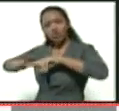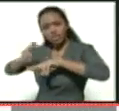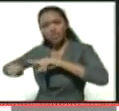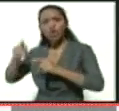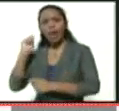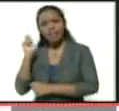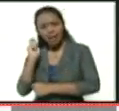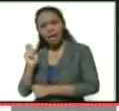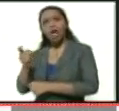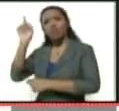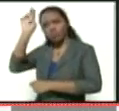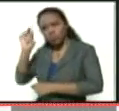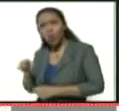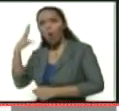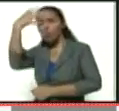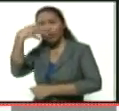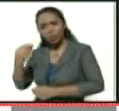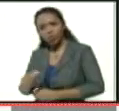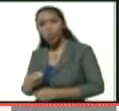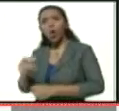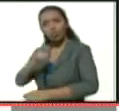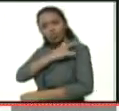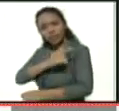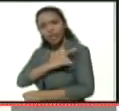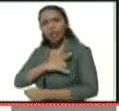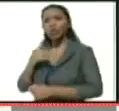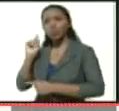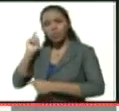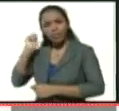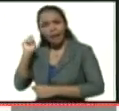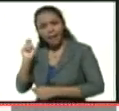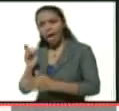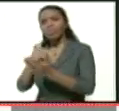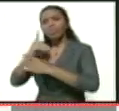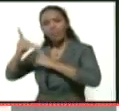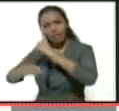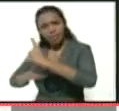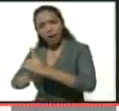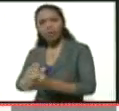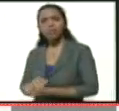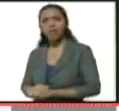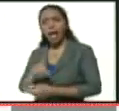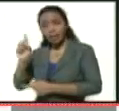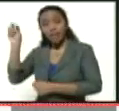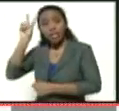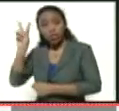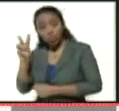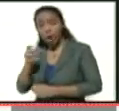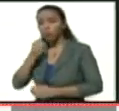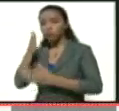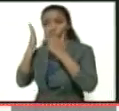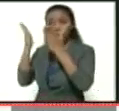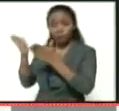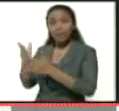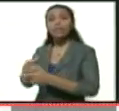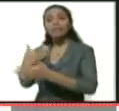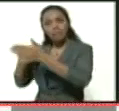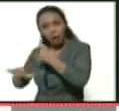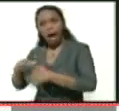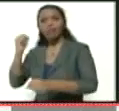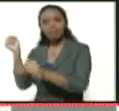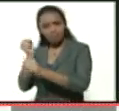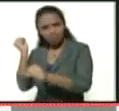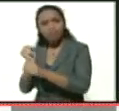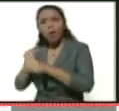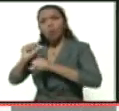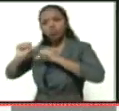tareas diarias, a la juventud, a los universitarios en sus tareas digitales. Es la Venezuela buena que sale a trabajar